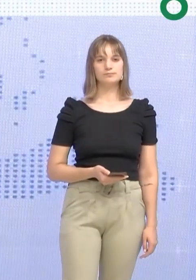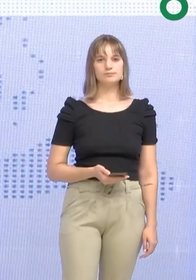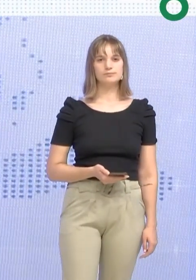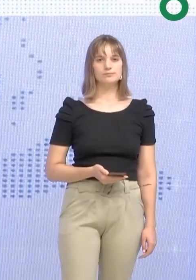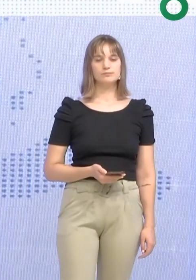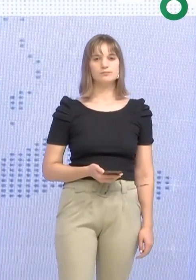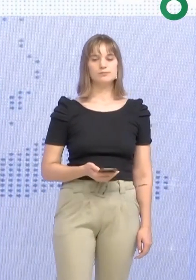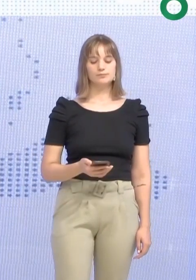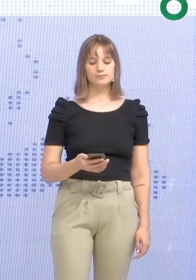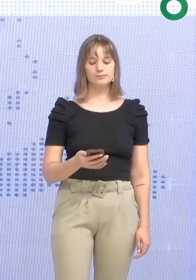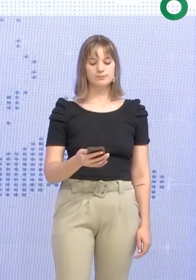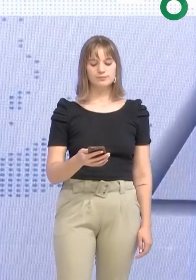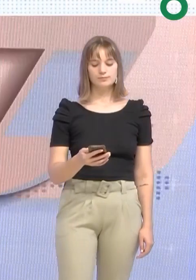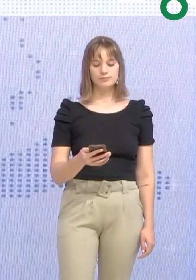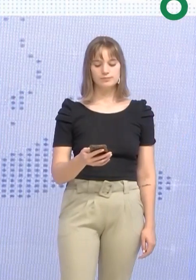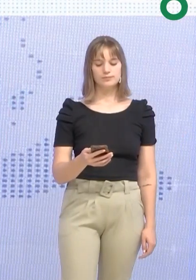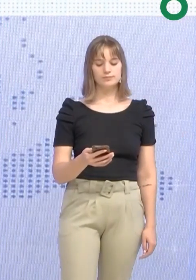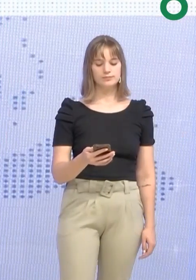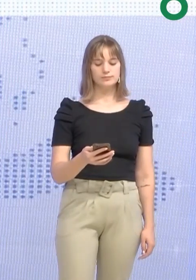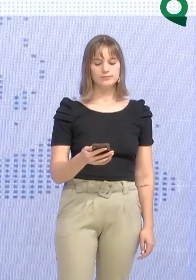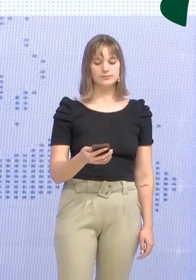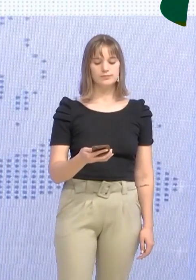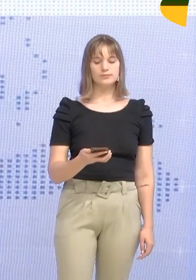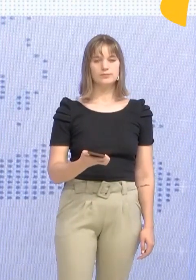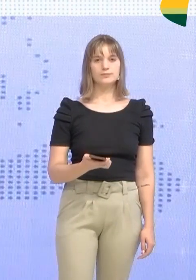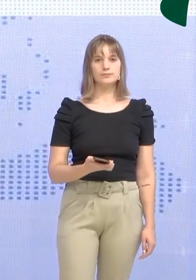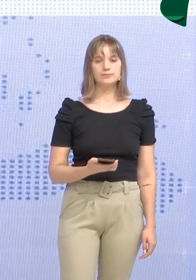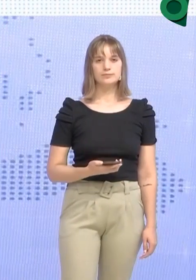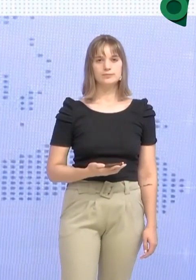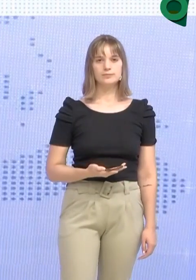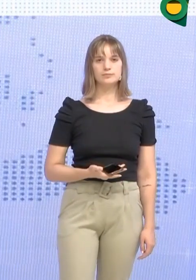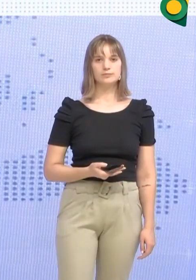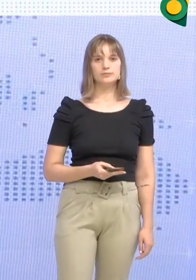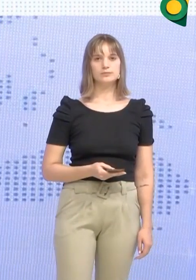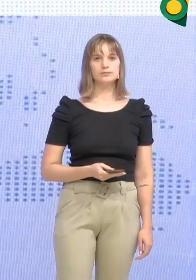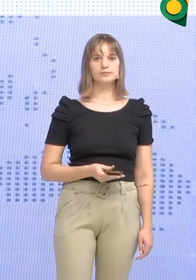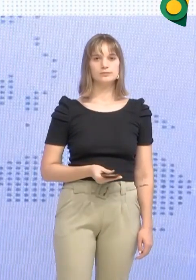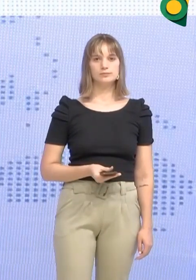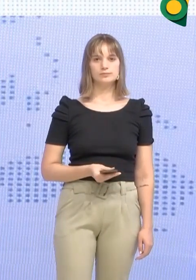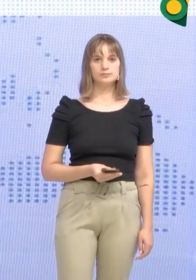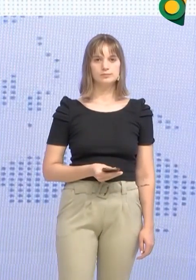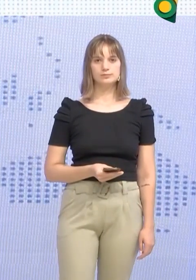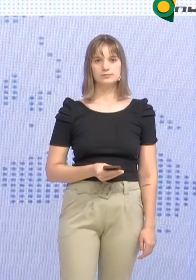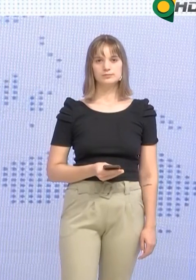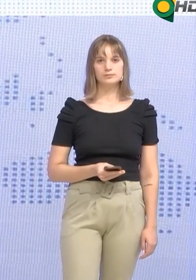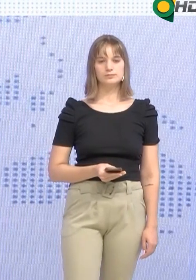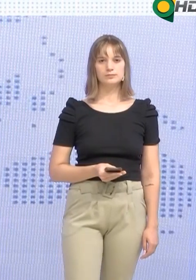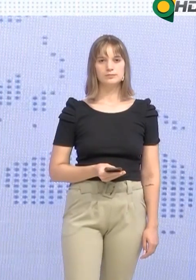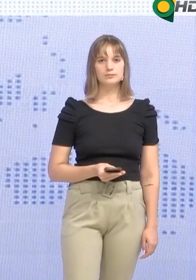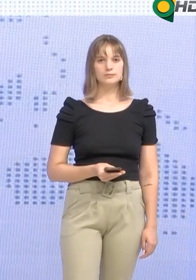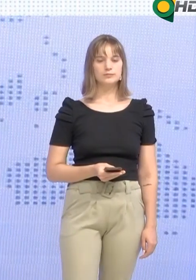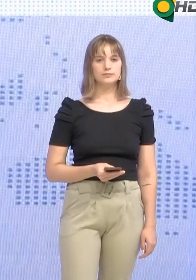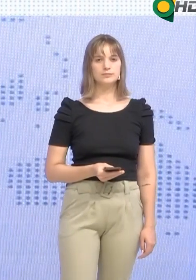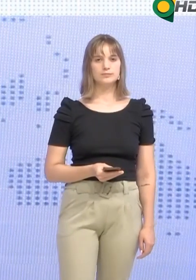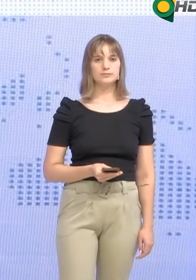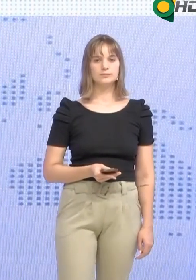comentando todo tal cual fue la narración de los hechos, lo que ocurrió, porque eso facilita al banco muchísimo la investigación,